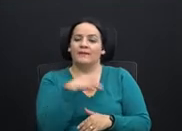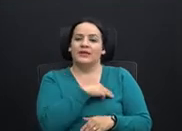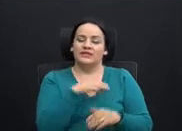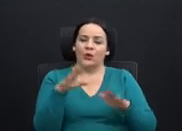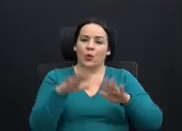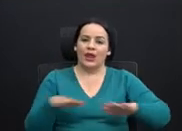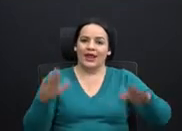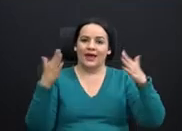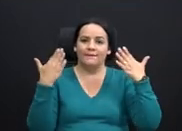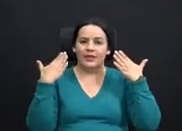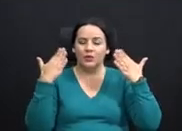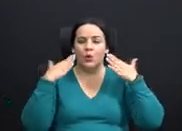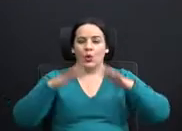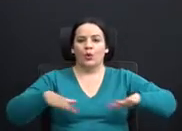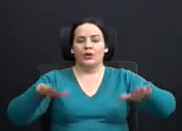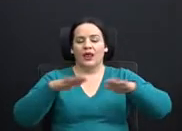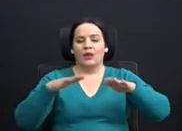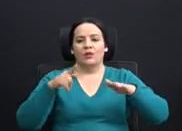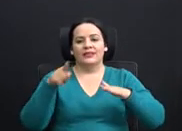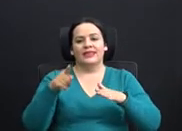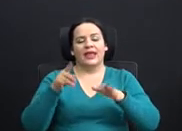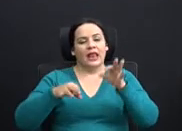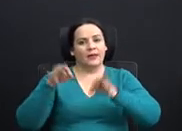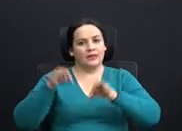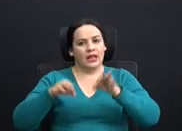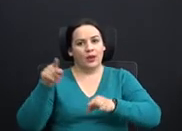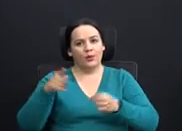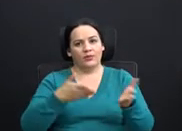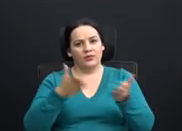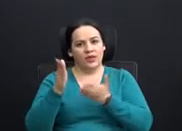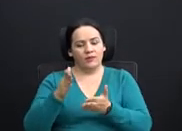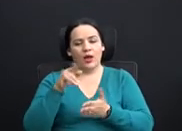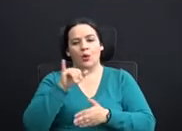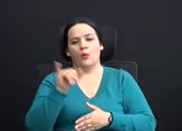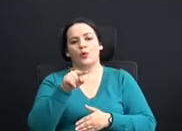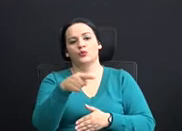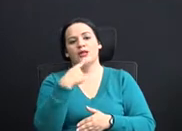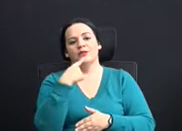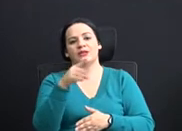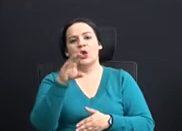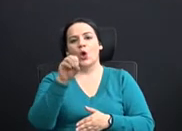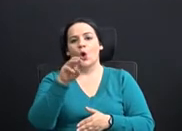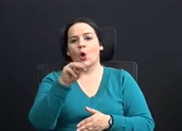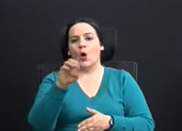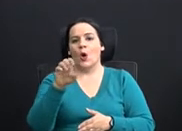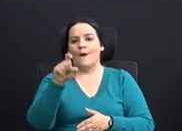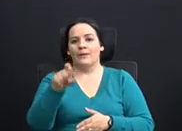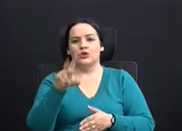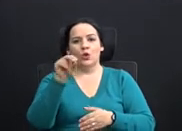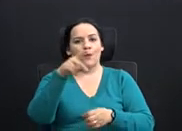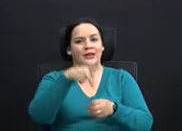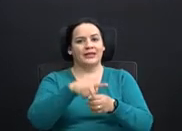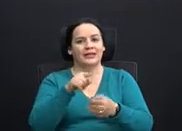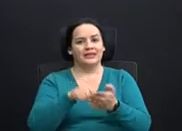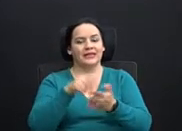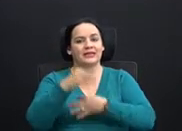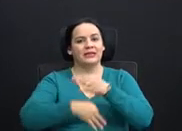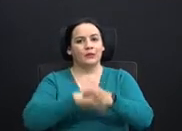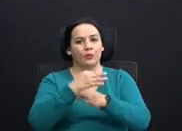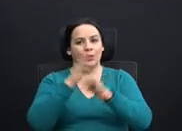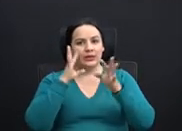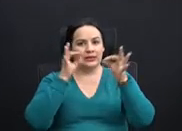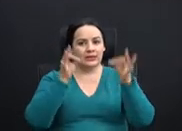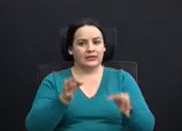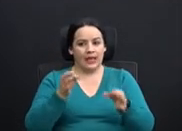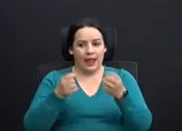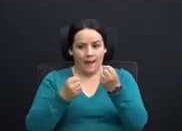del contexto del arbitraje que lleva, como usted muy bien lo dice, el COMEX, no participa en este tipo de decisiones, sino que da un apoyo